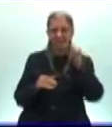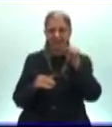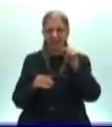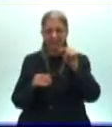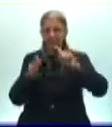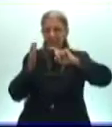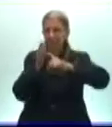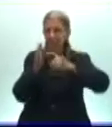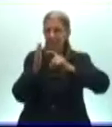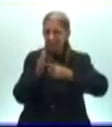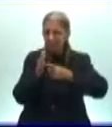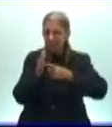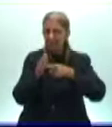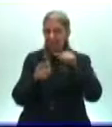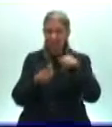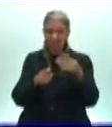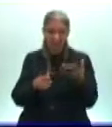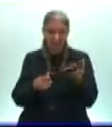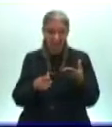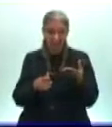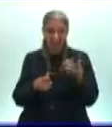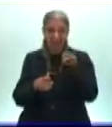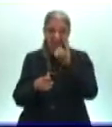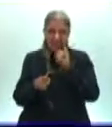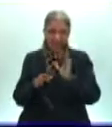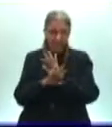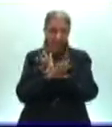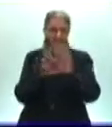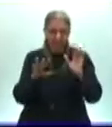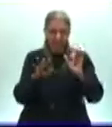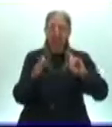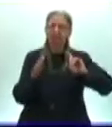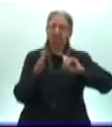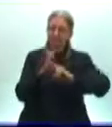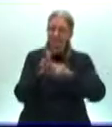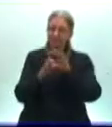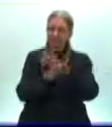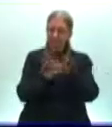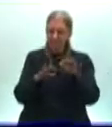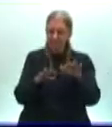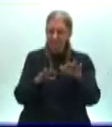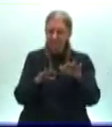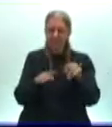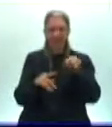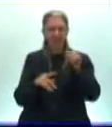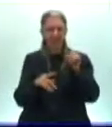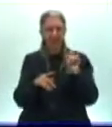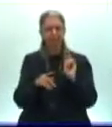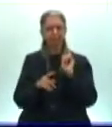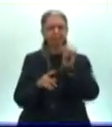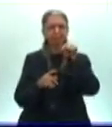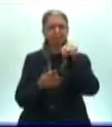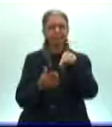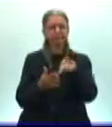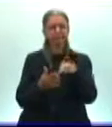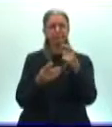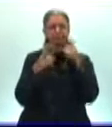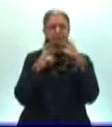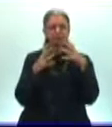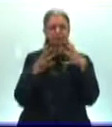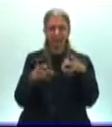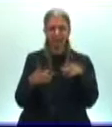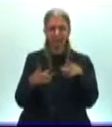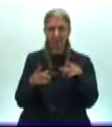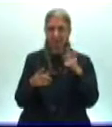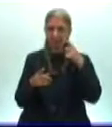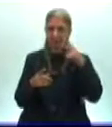ganar tiempo, se los presenté factorizado. ¿Dónde está el detalle de este tipo de inecuación? Que hay que